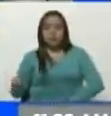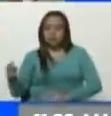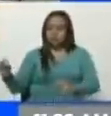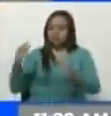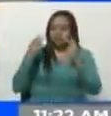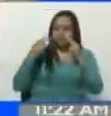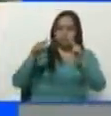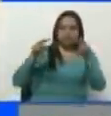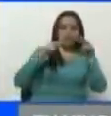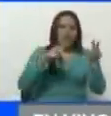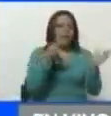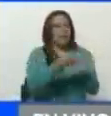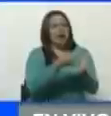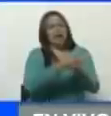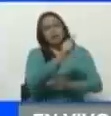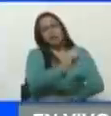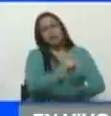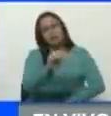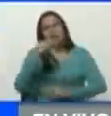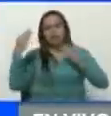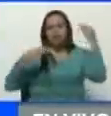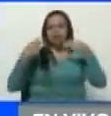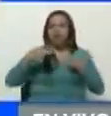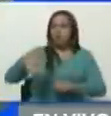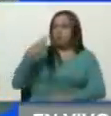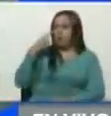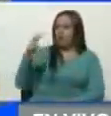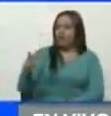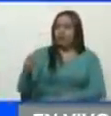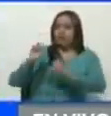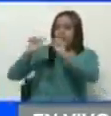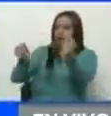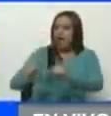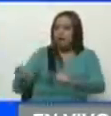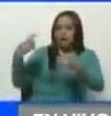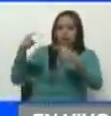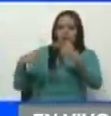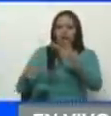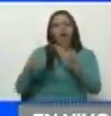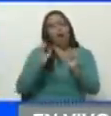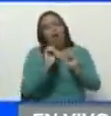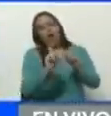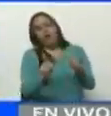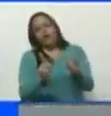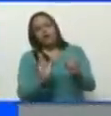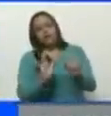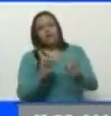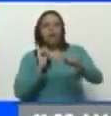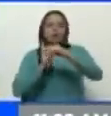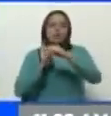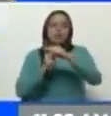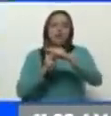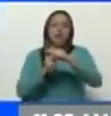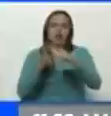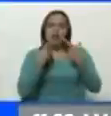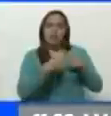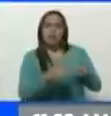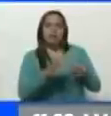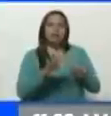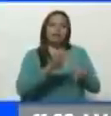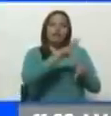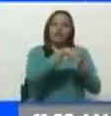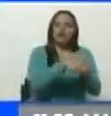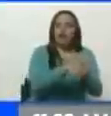nada más pagando una cosita en los museos podíamos ver esa cantidad de maravillas. Está bien, es un aspecto. La corrupción a veces tiene un lado